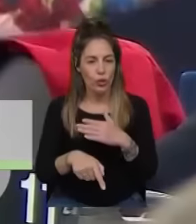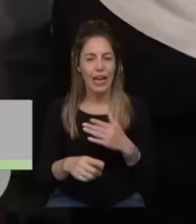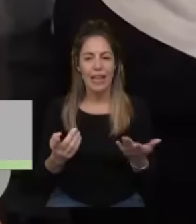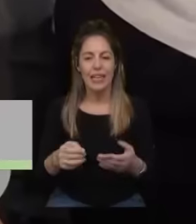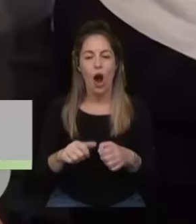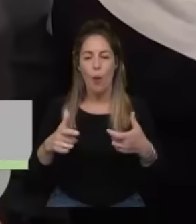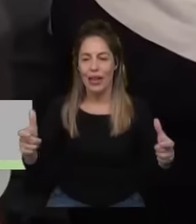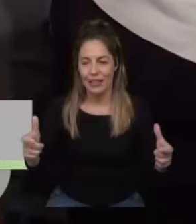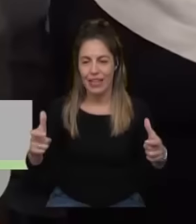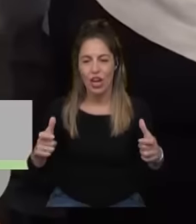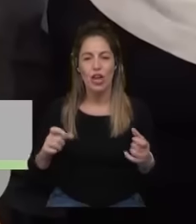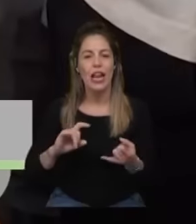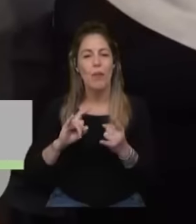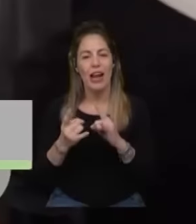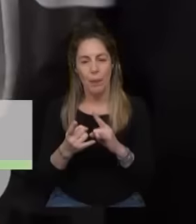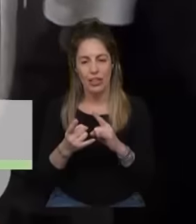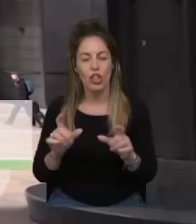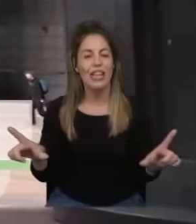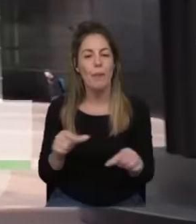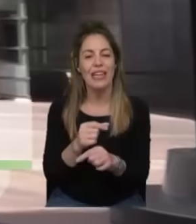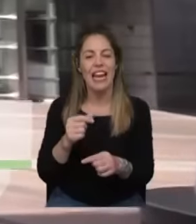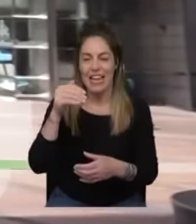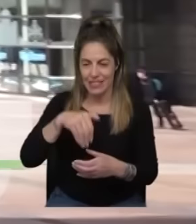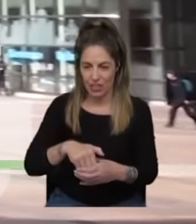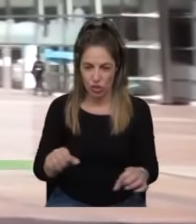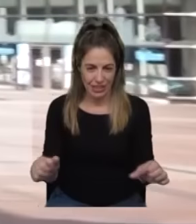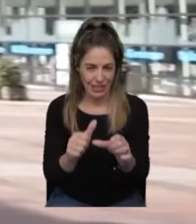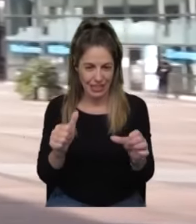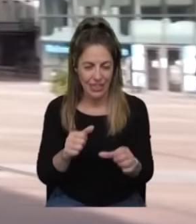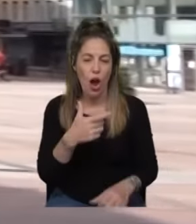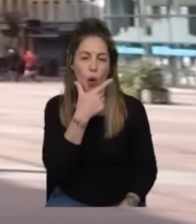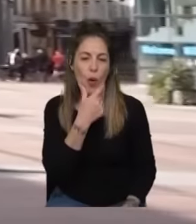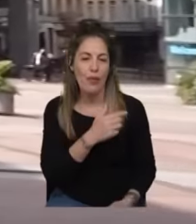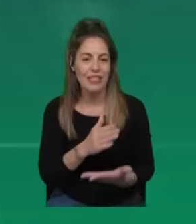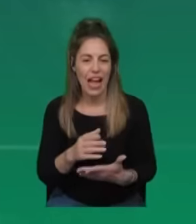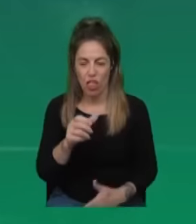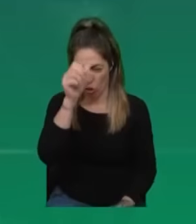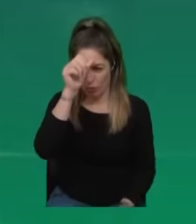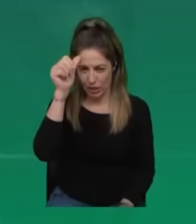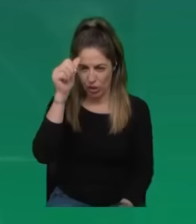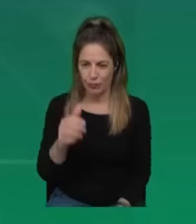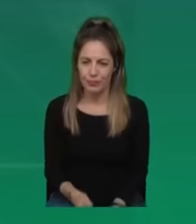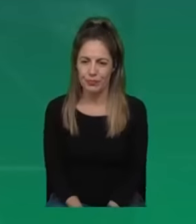en el Europarlamento tras finalizar las elecciones regionales realizadas entre el jueves y el domingo.